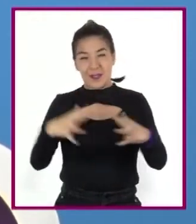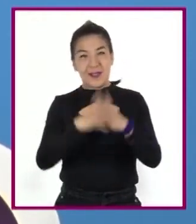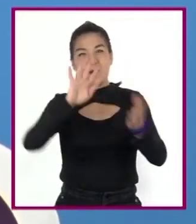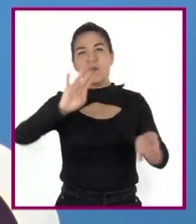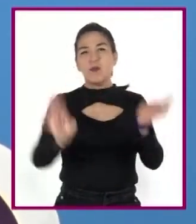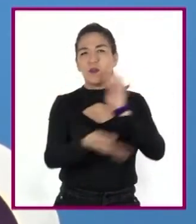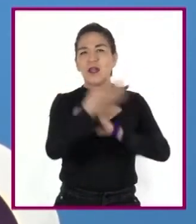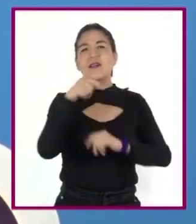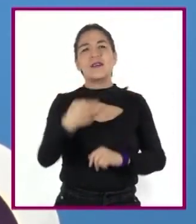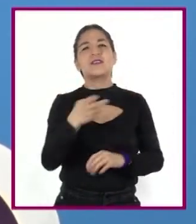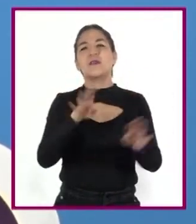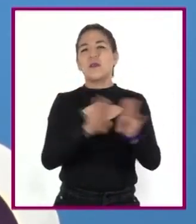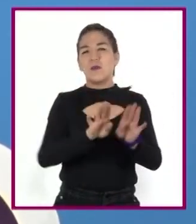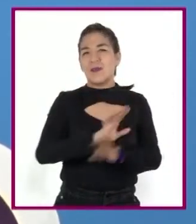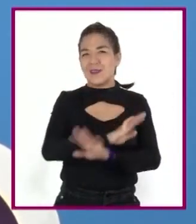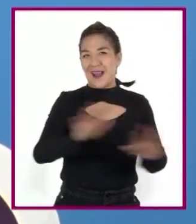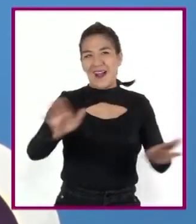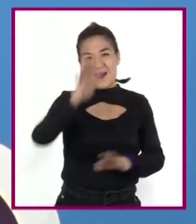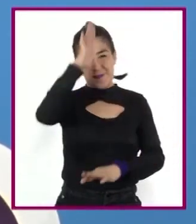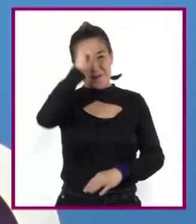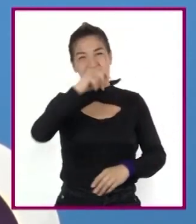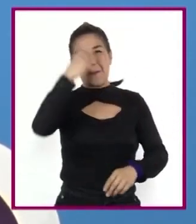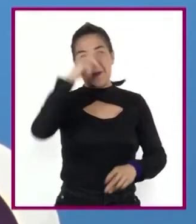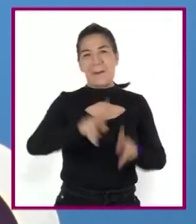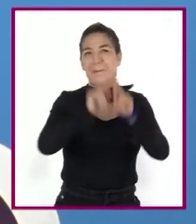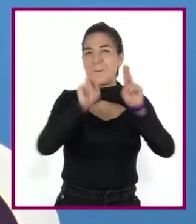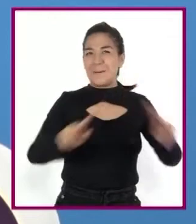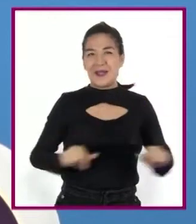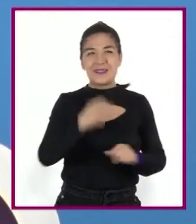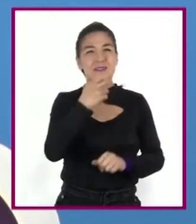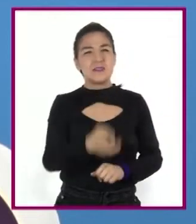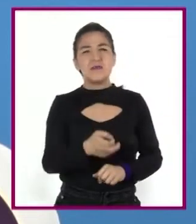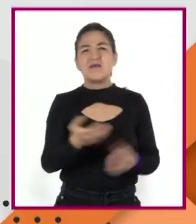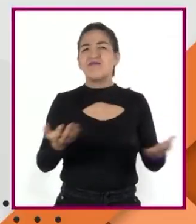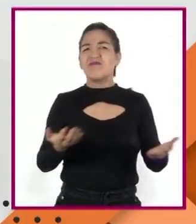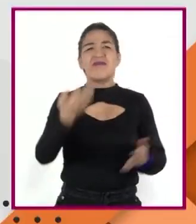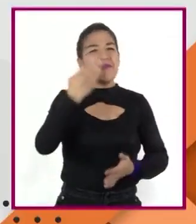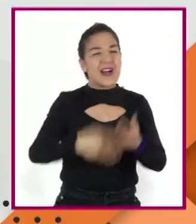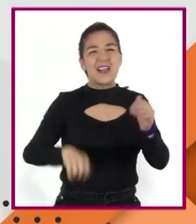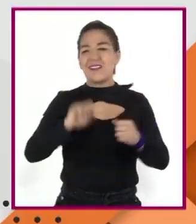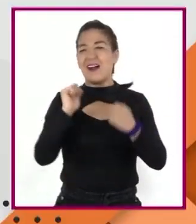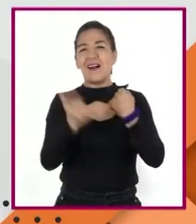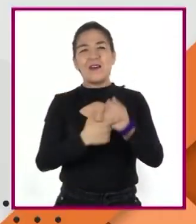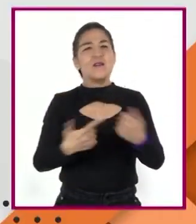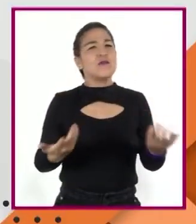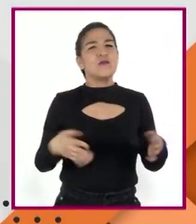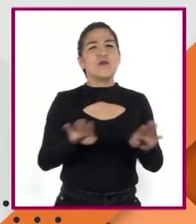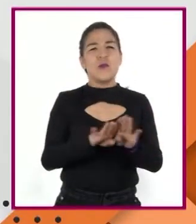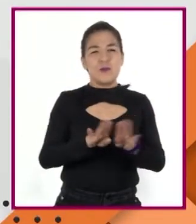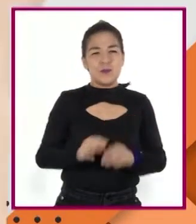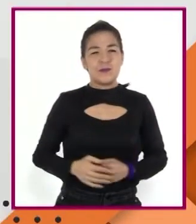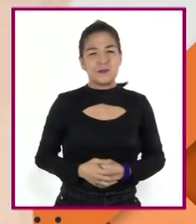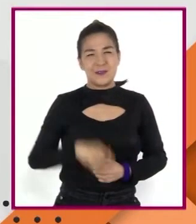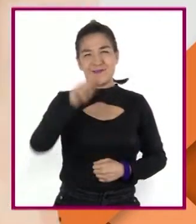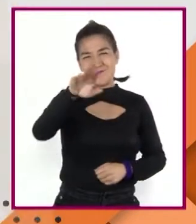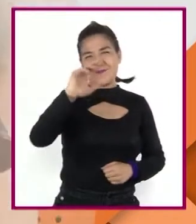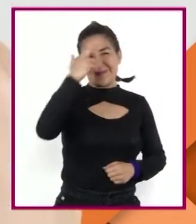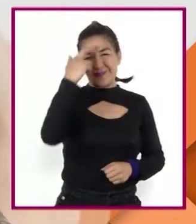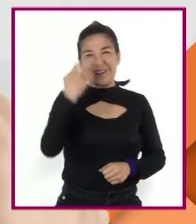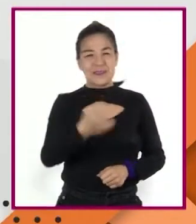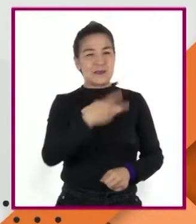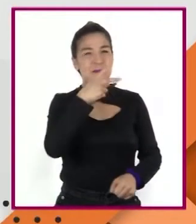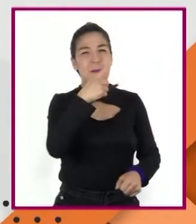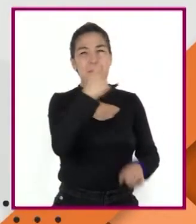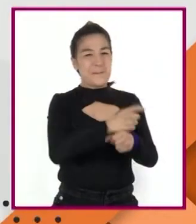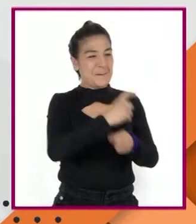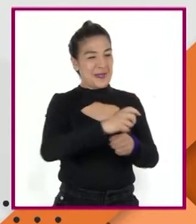de una era de paz en el mundo. ¿Qué hacía falta para lograrlo? Como recordarán, tras el fin de la Primera